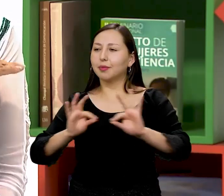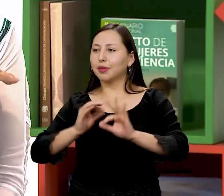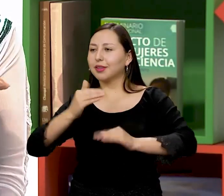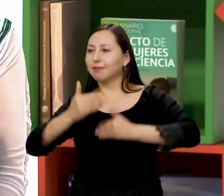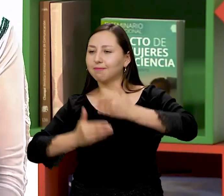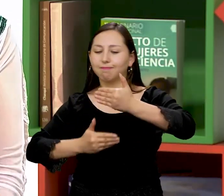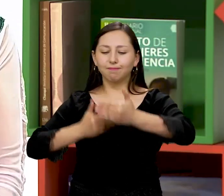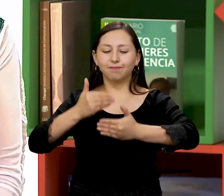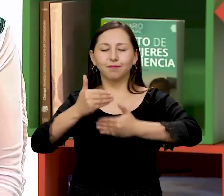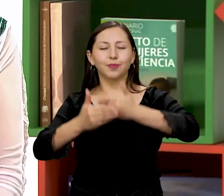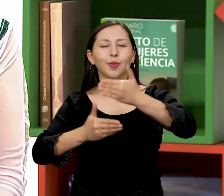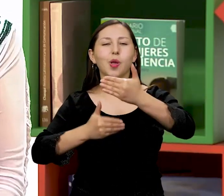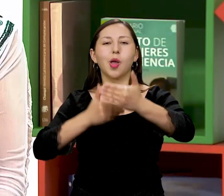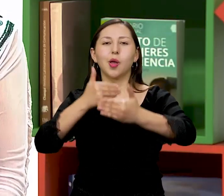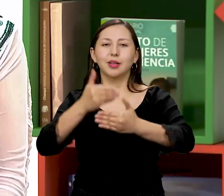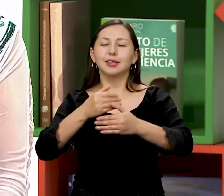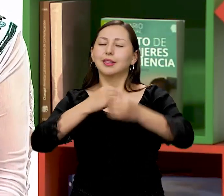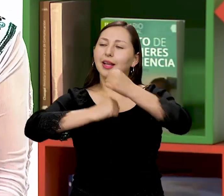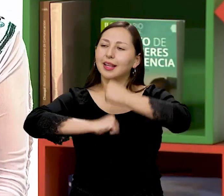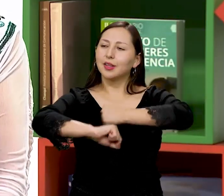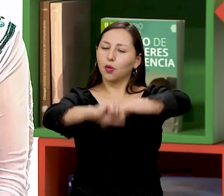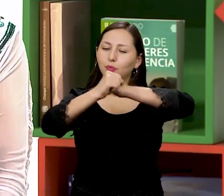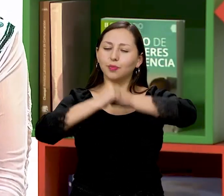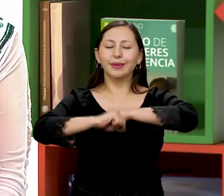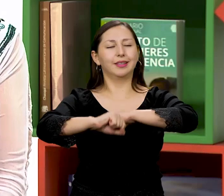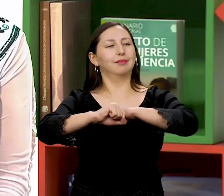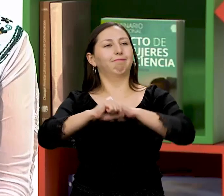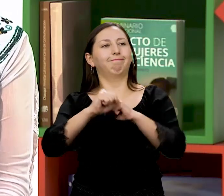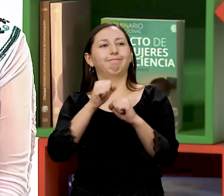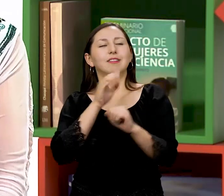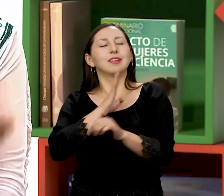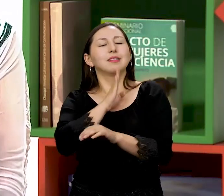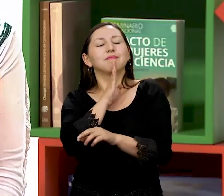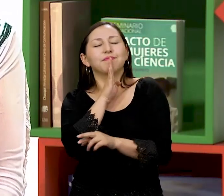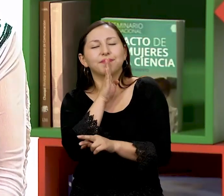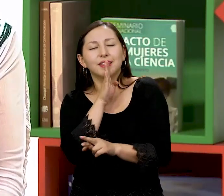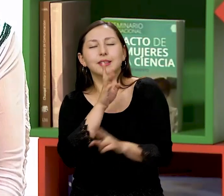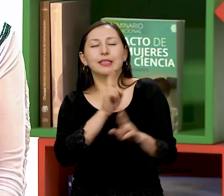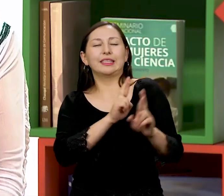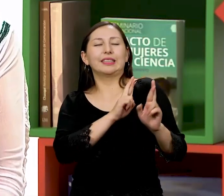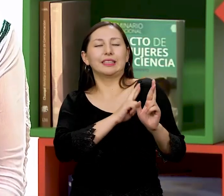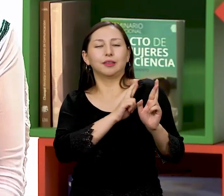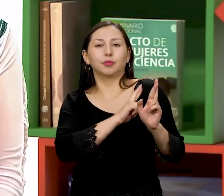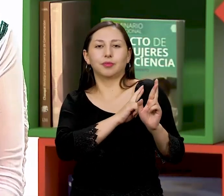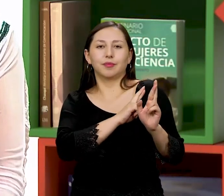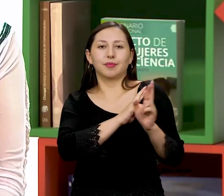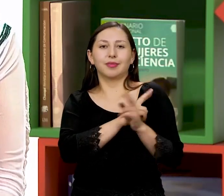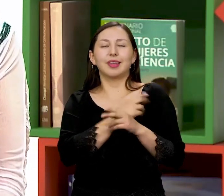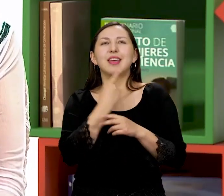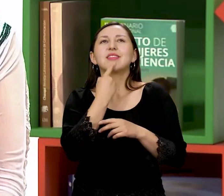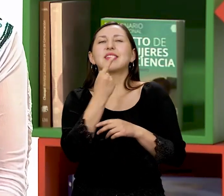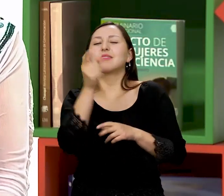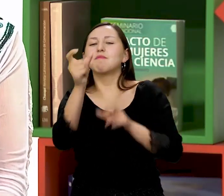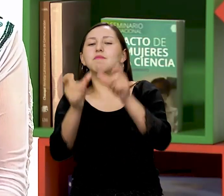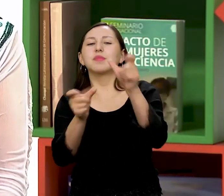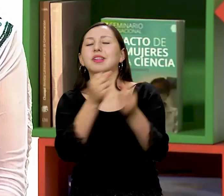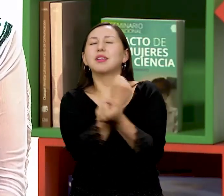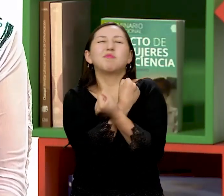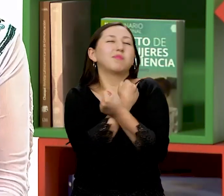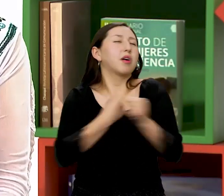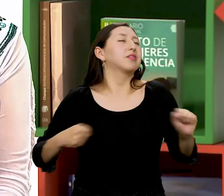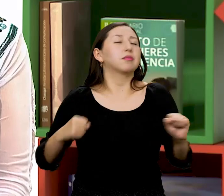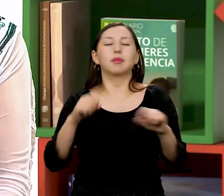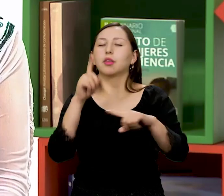eso tuviste que pasar un proceso, como dijiste, con esfuerzo, con compromiso, dedicación, responsabilidad. No es imposible. Quizás un